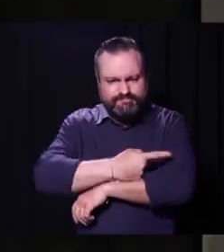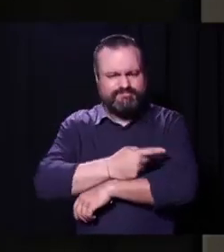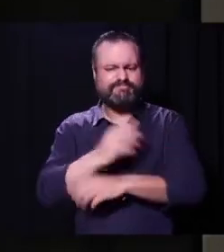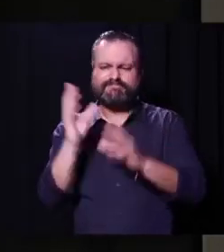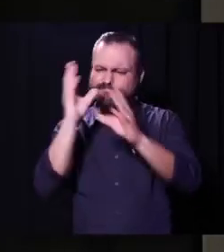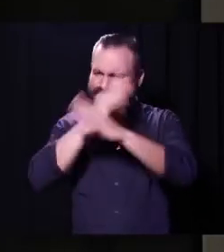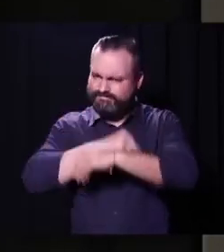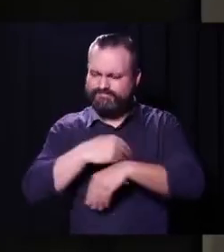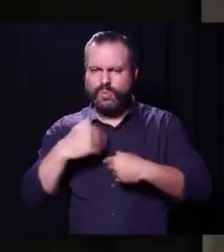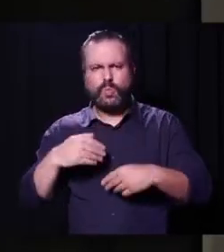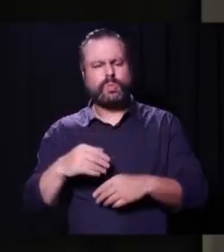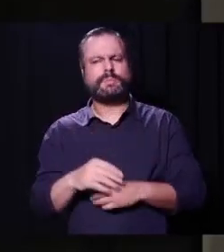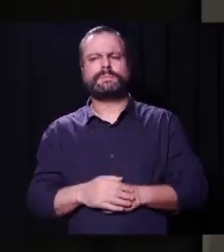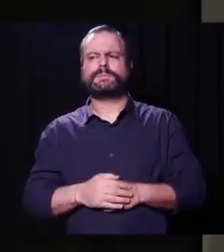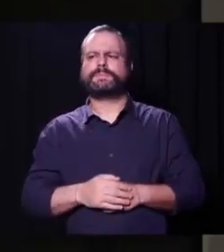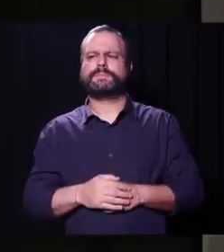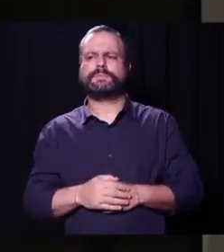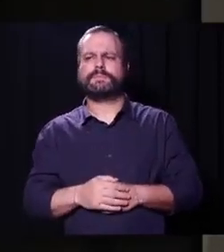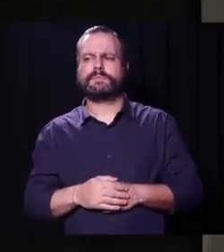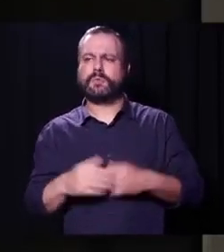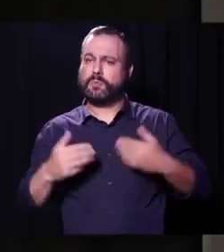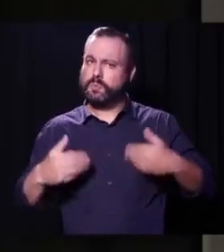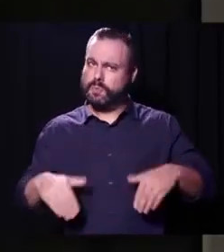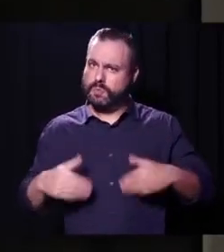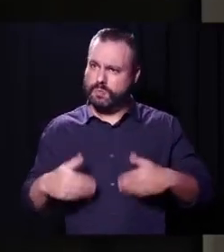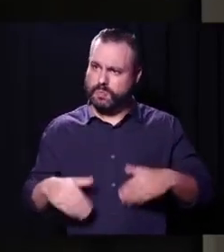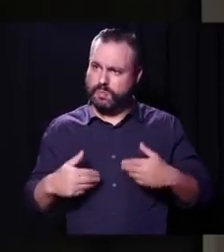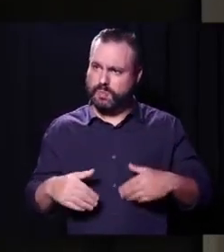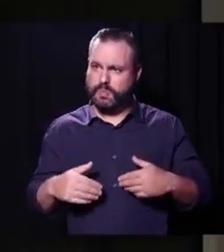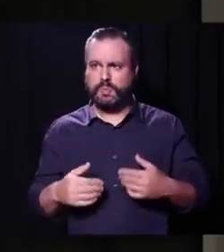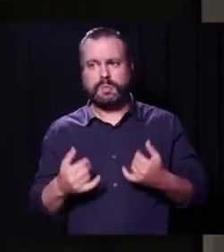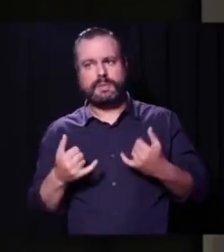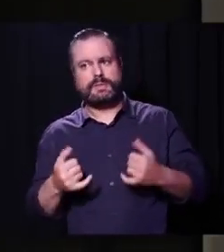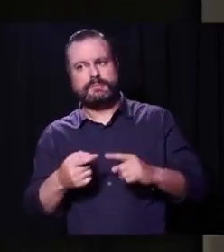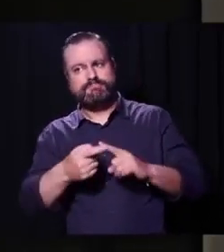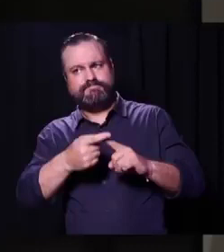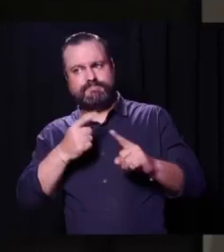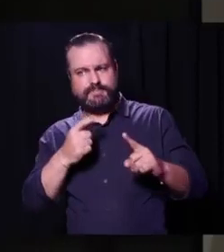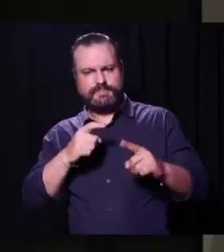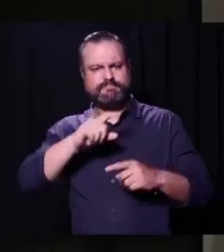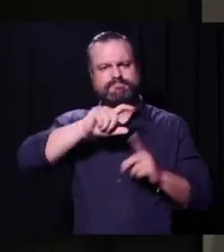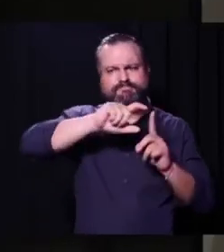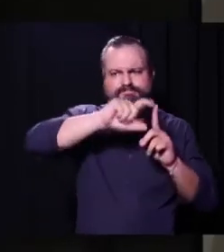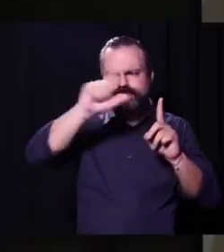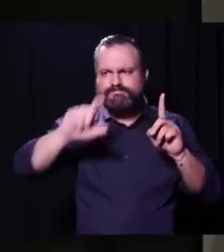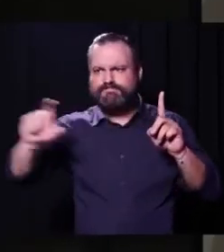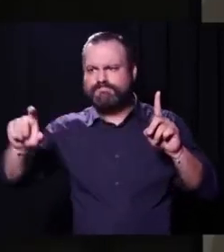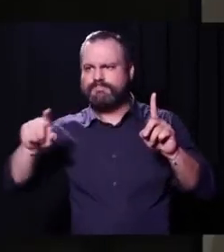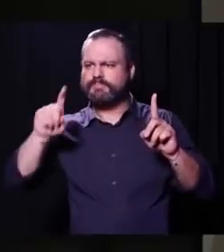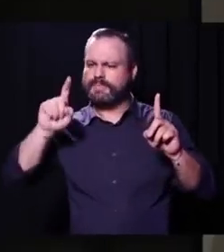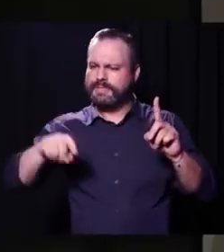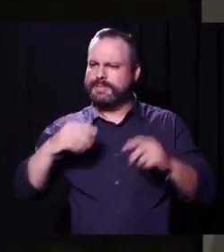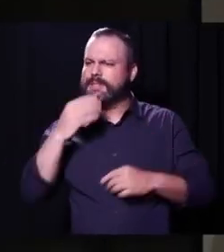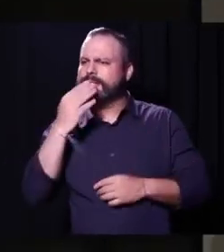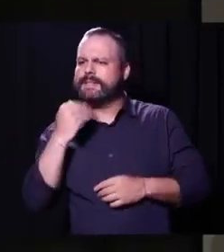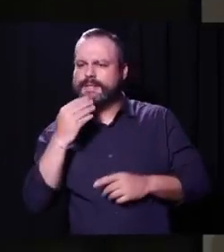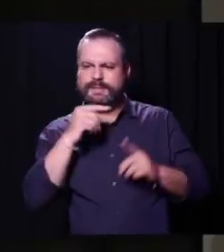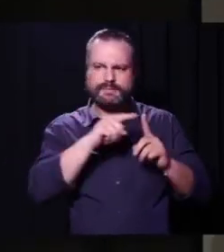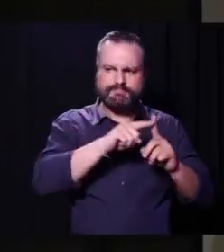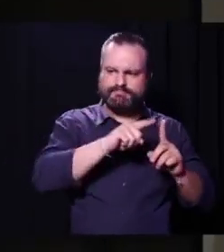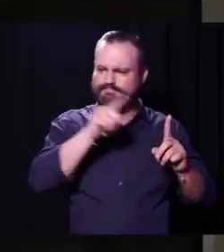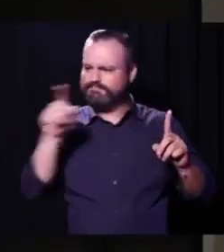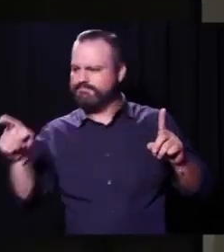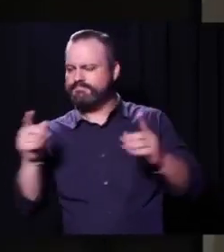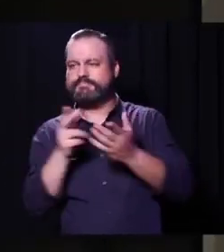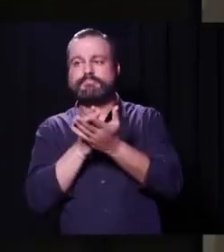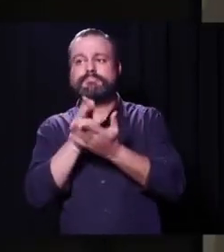sé porque me mandan fotos. Desde Darién, Cunayala ayer, Cunayala con K, la tierra de Nele Cantule,